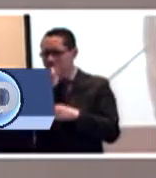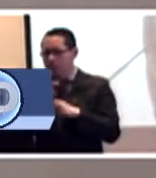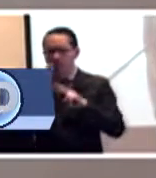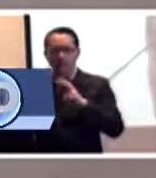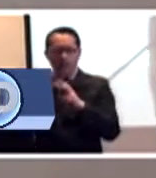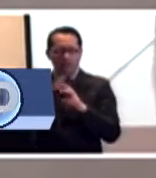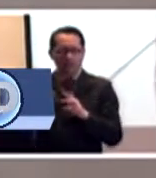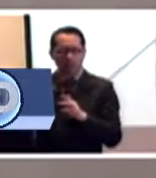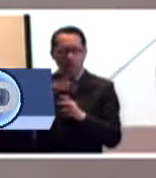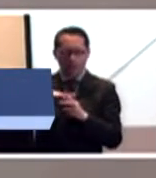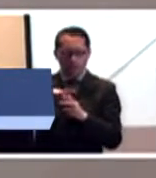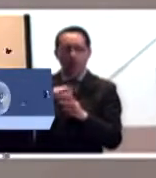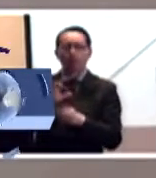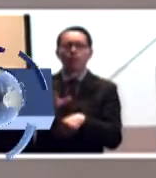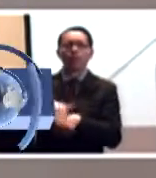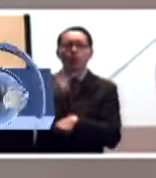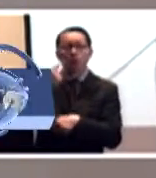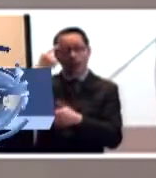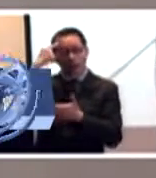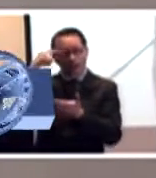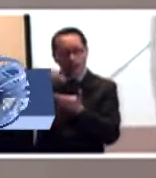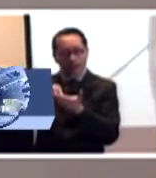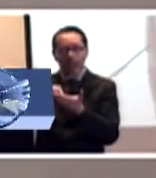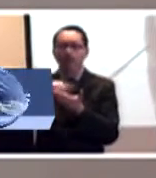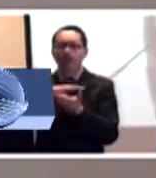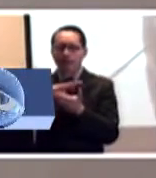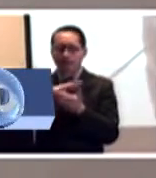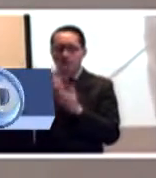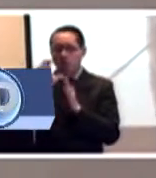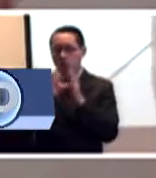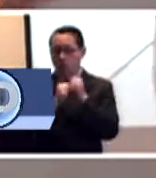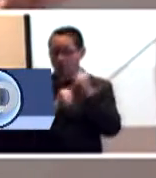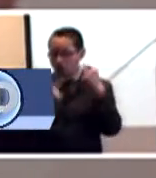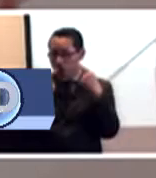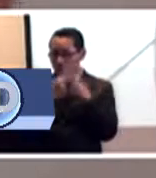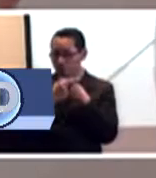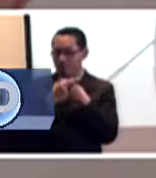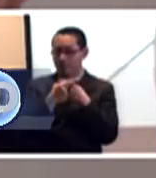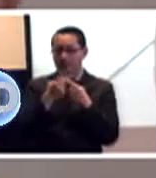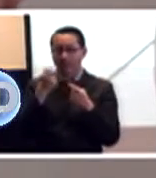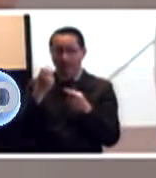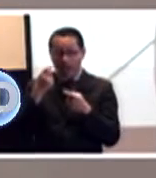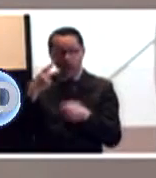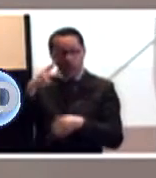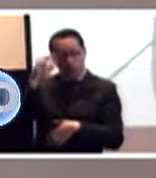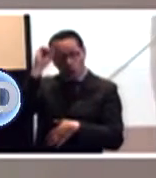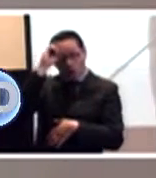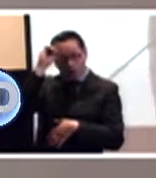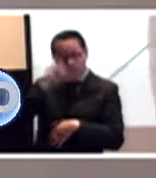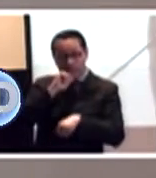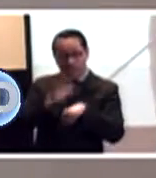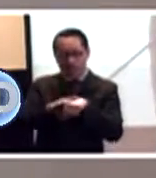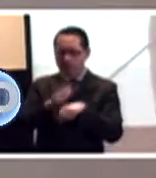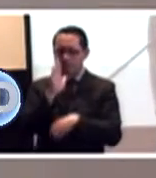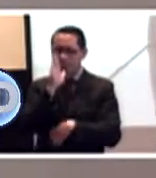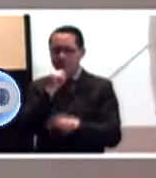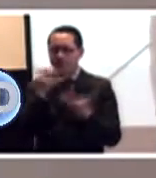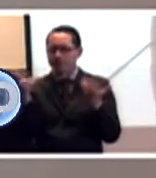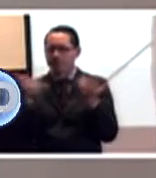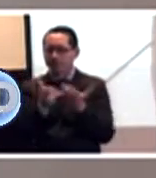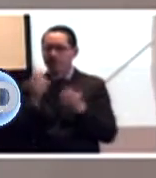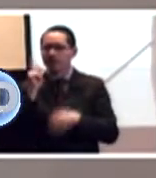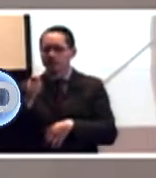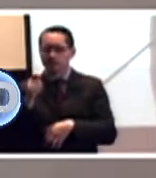local sólo porque cree que viola la constitución no lo puede hacer sólo lo hará cuando